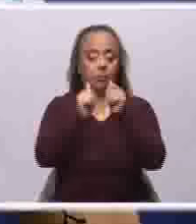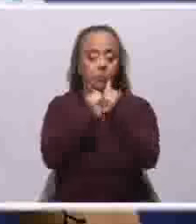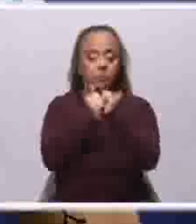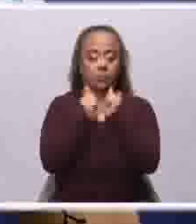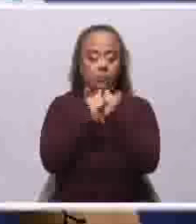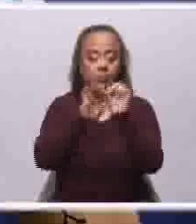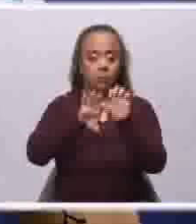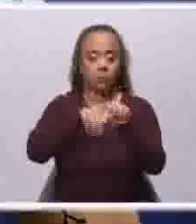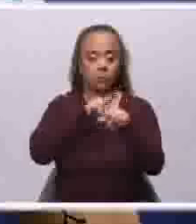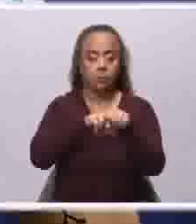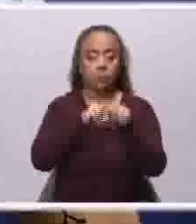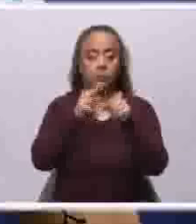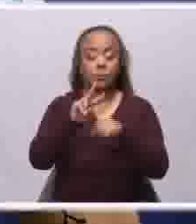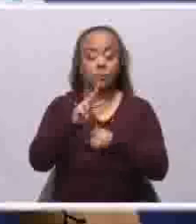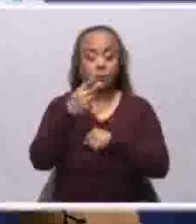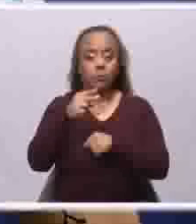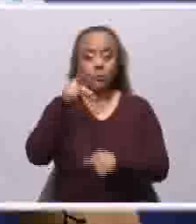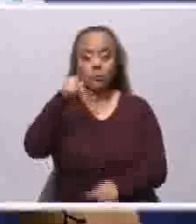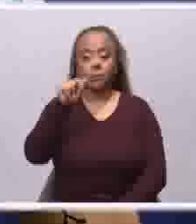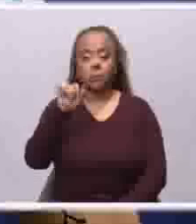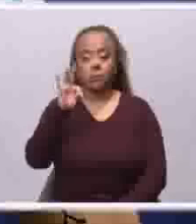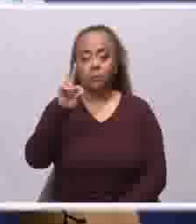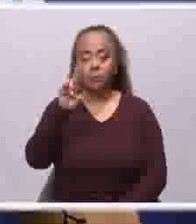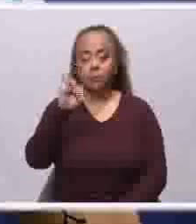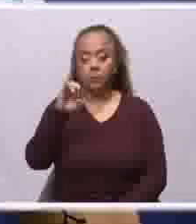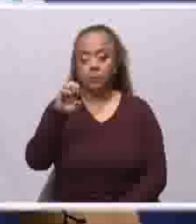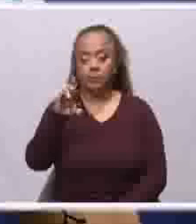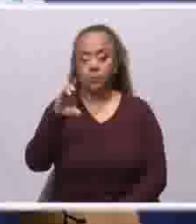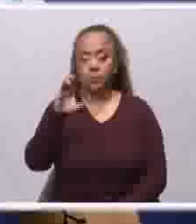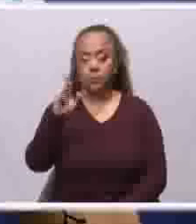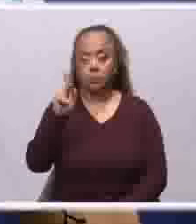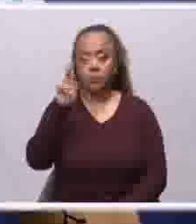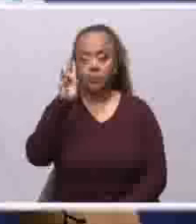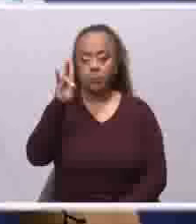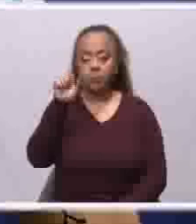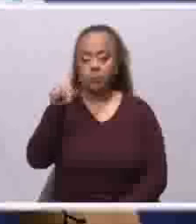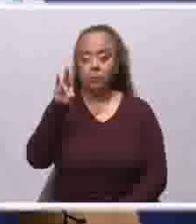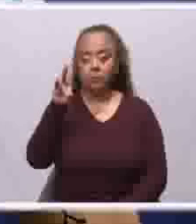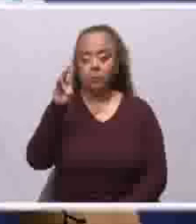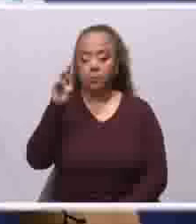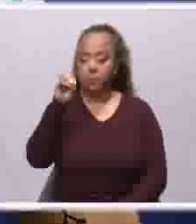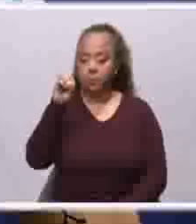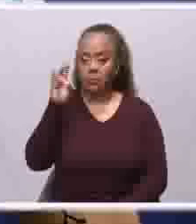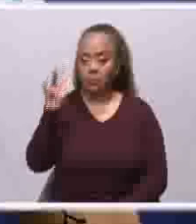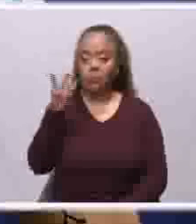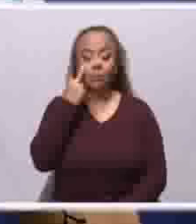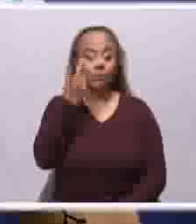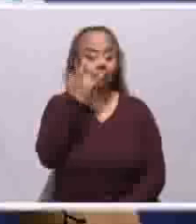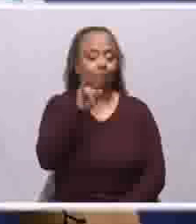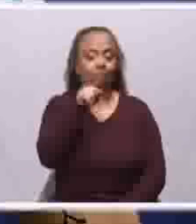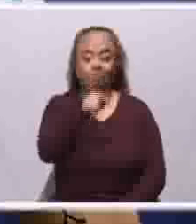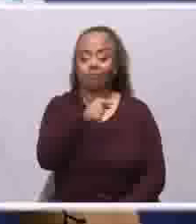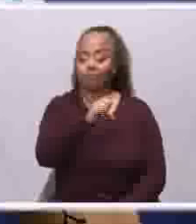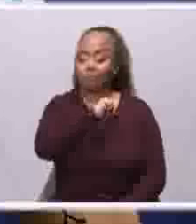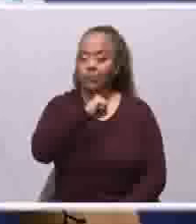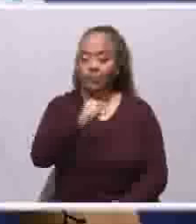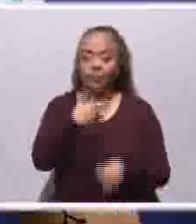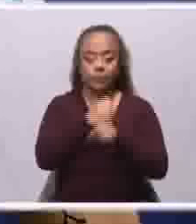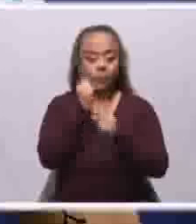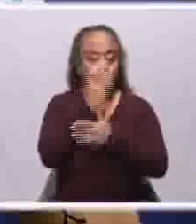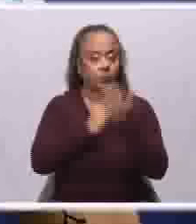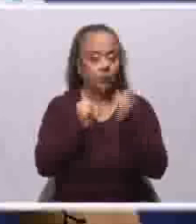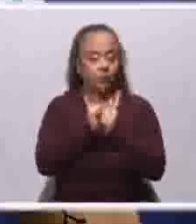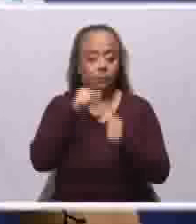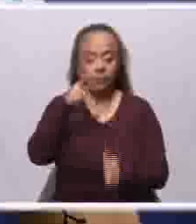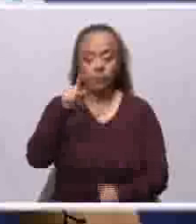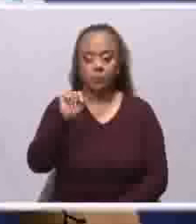el segundo es Patrick se queda ir a 7.07 hay que ver si Don Ricardo cabaña se mueve con lo de Patrick con estos tres partidos y le